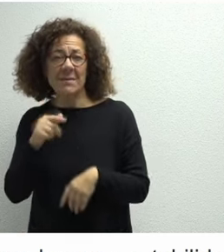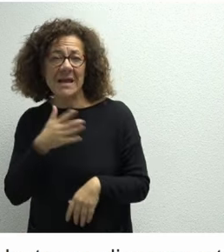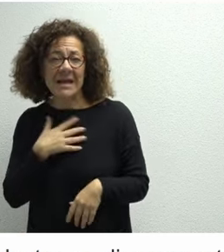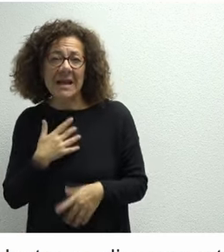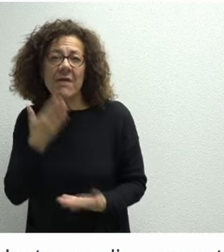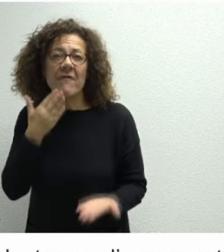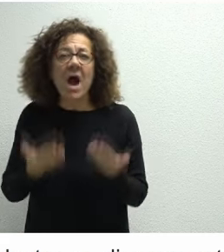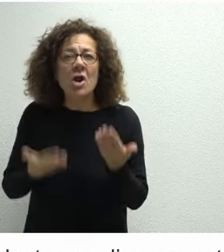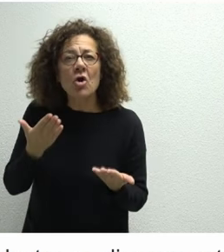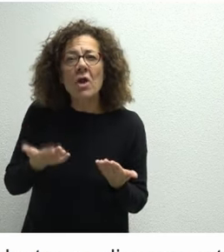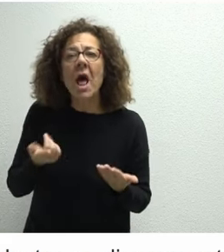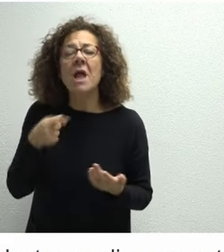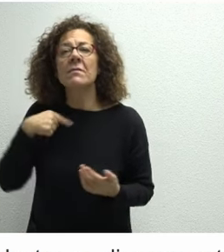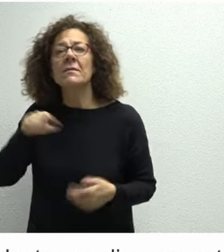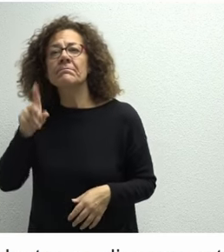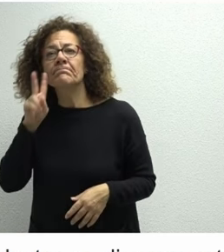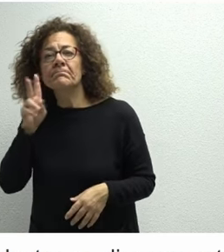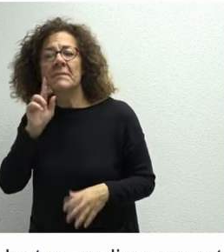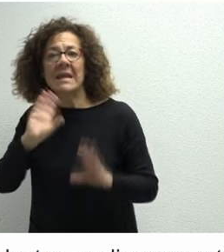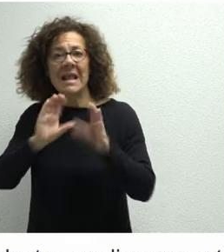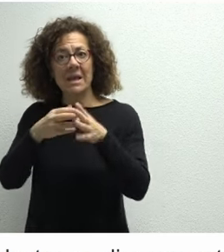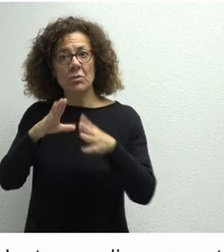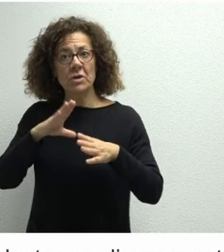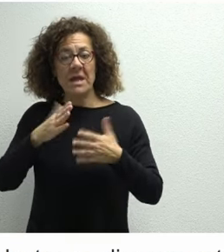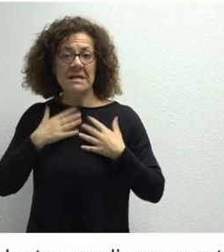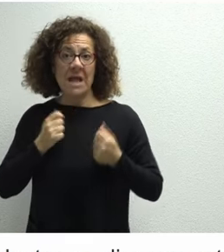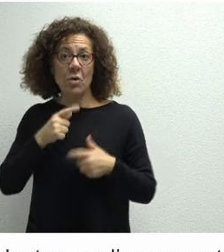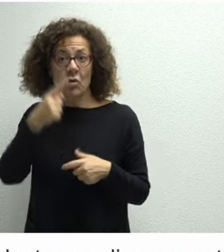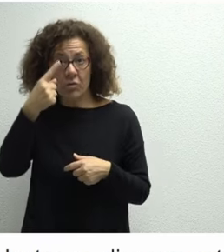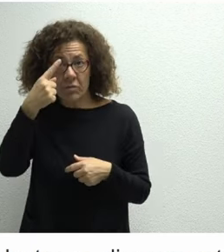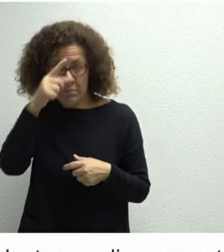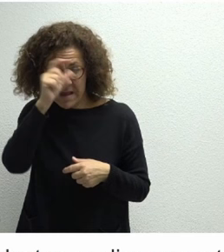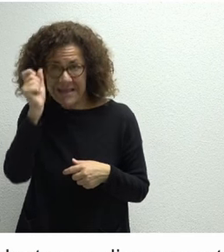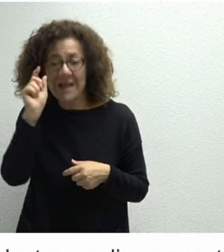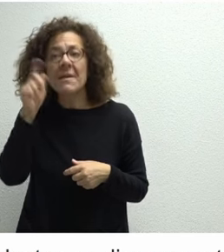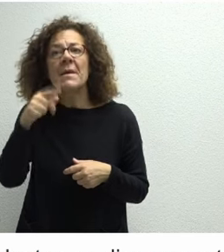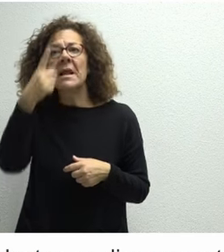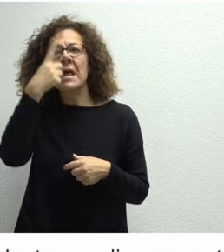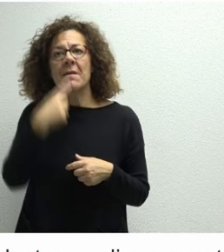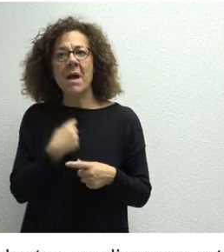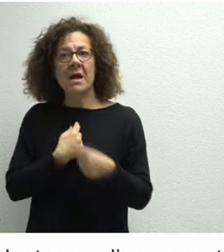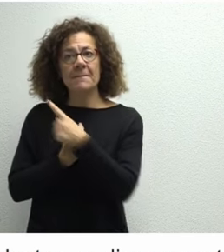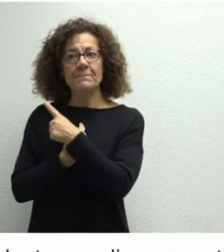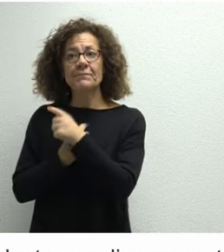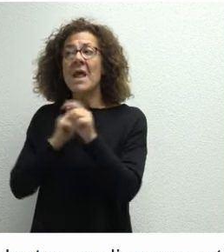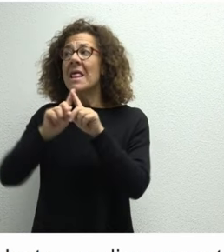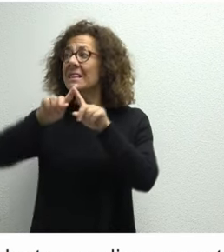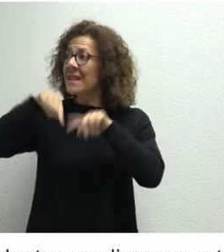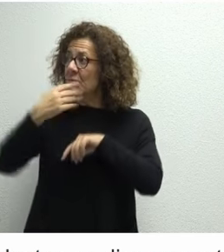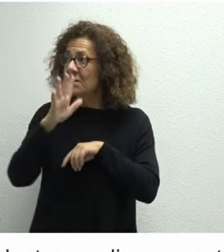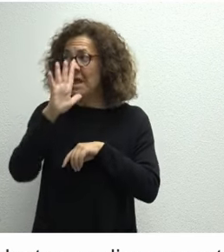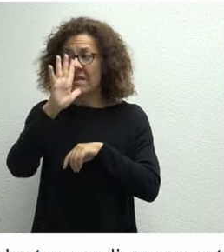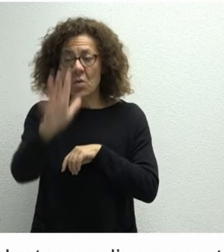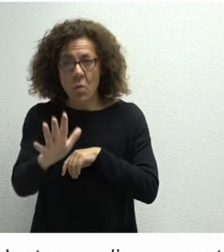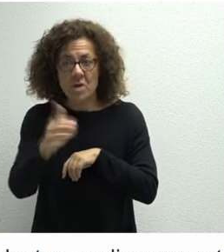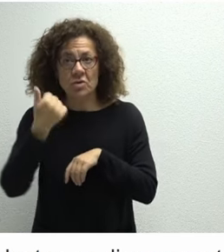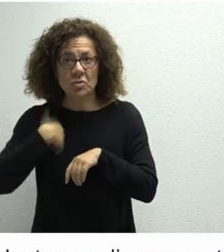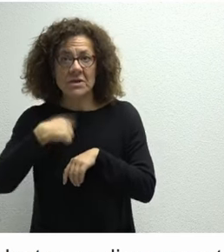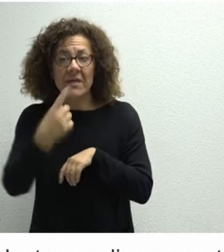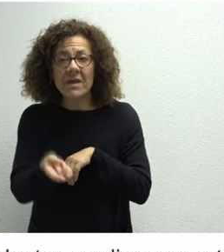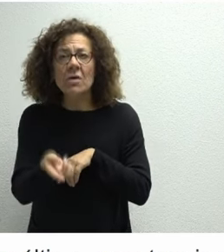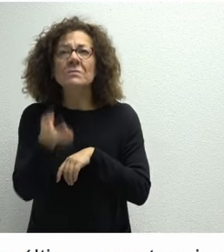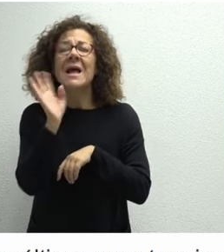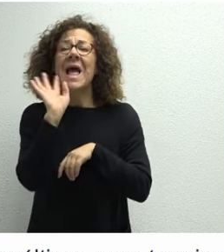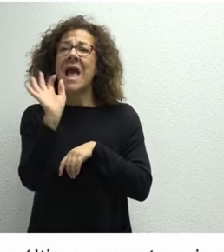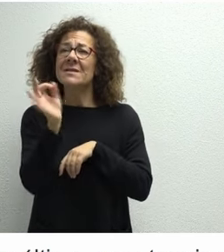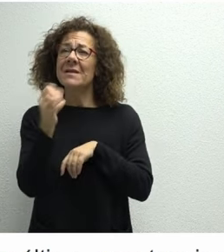poquito cómo lo ven desde el equipo de Salud Mental eh otra imagen vale después de 5 años como os digo es verdad que